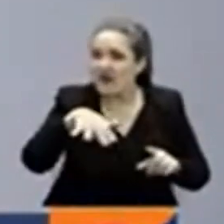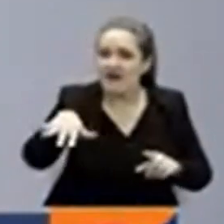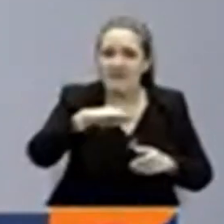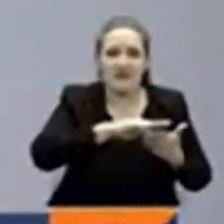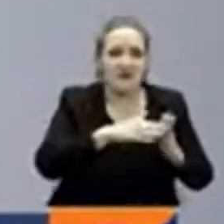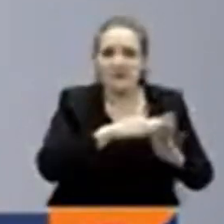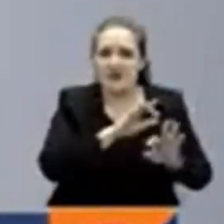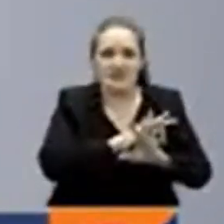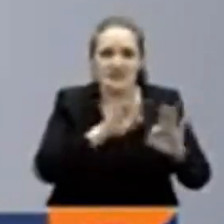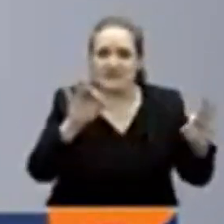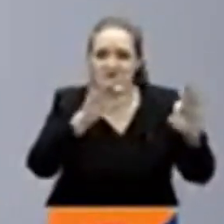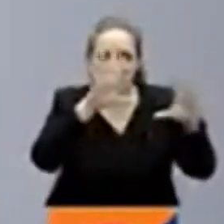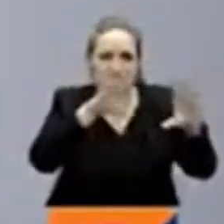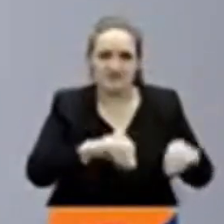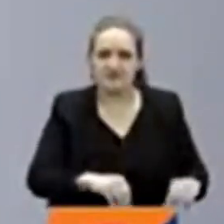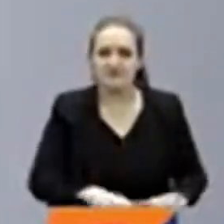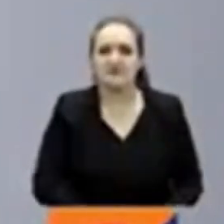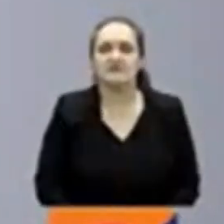comunidad.